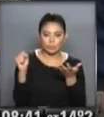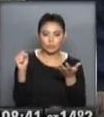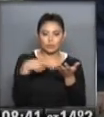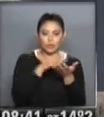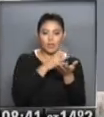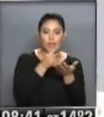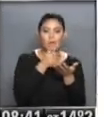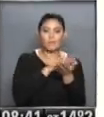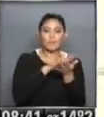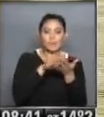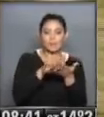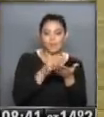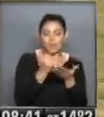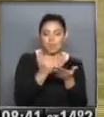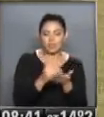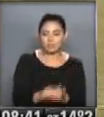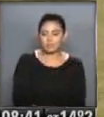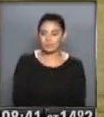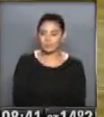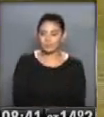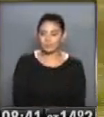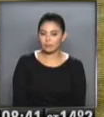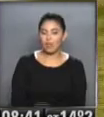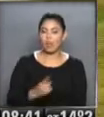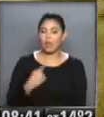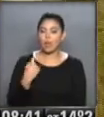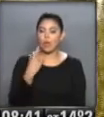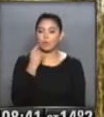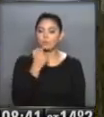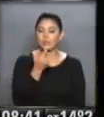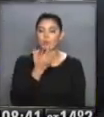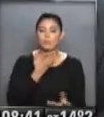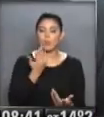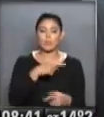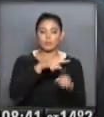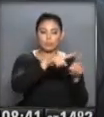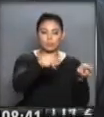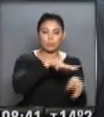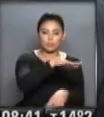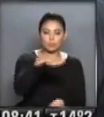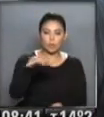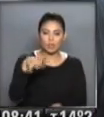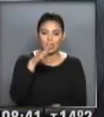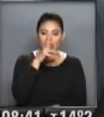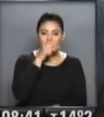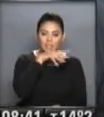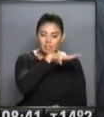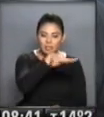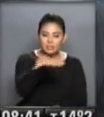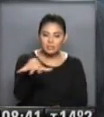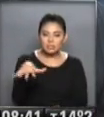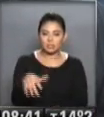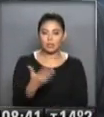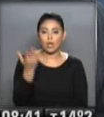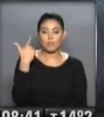del metaloide. Podríamos conseguir zonas cultivables en el medio del desierto, ya que tanto el